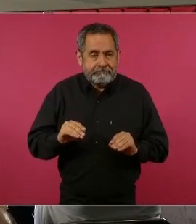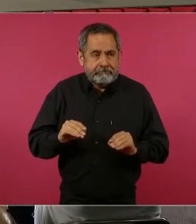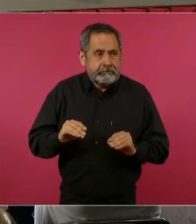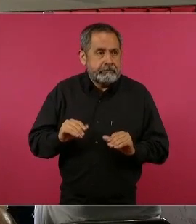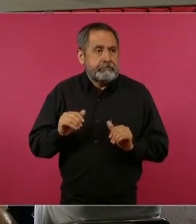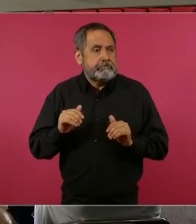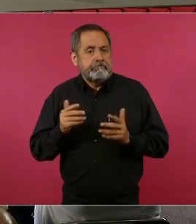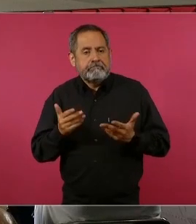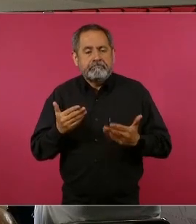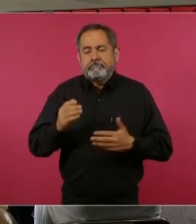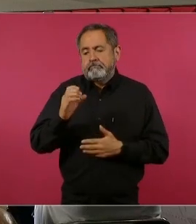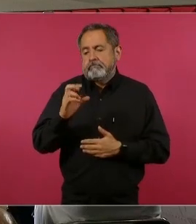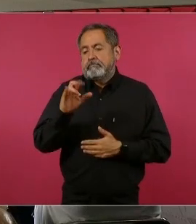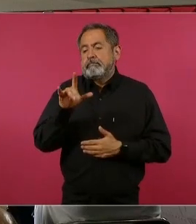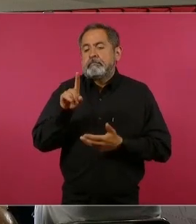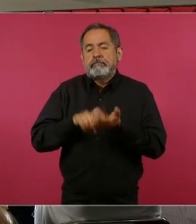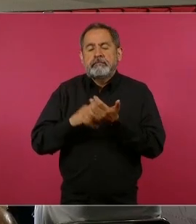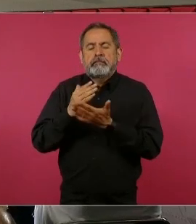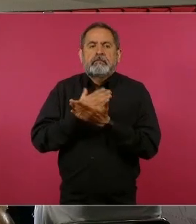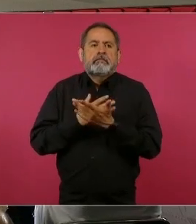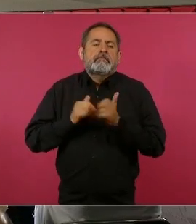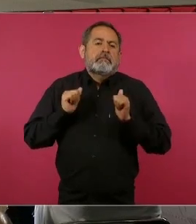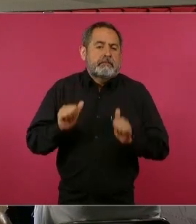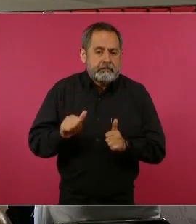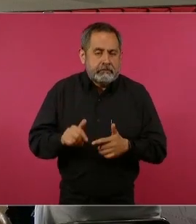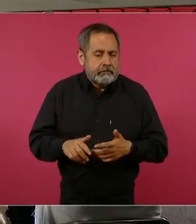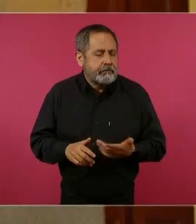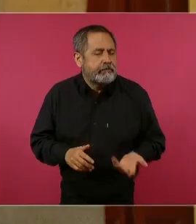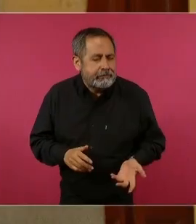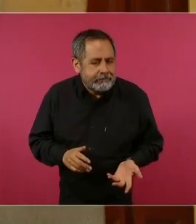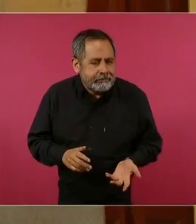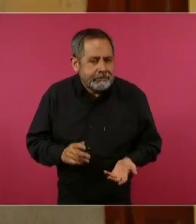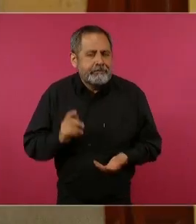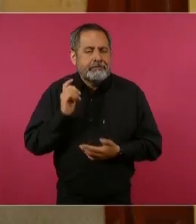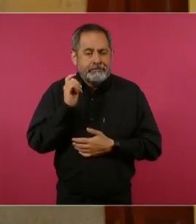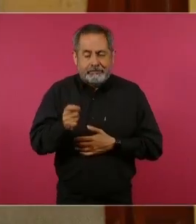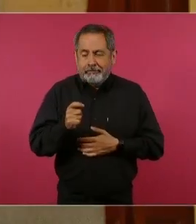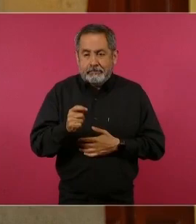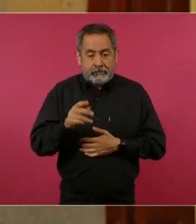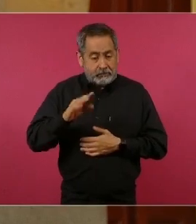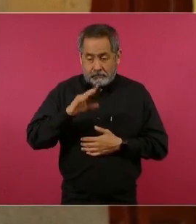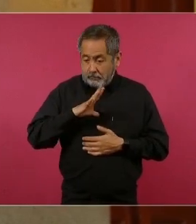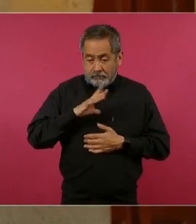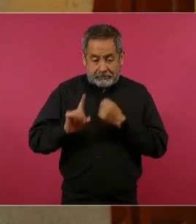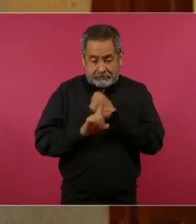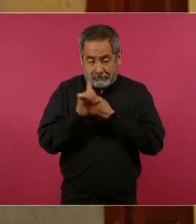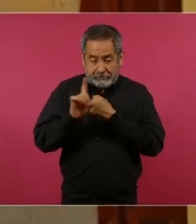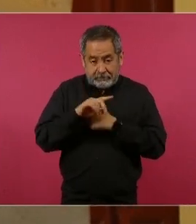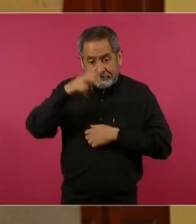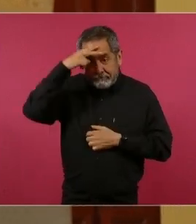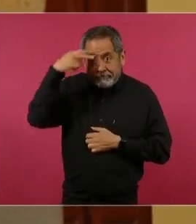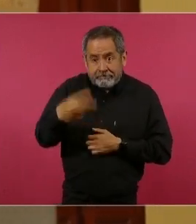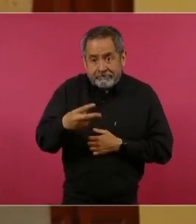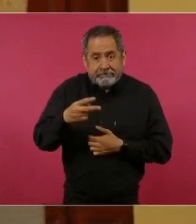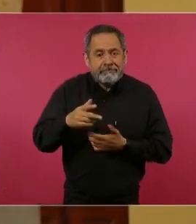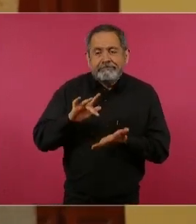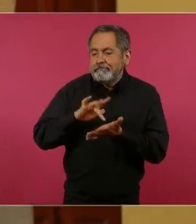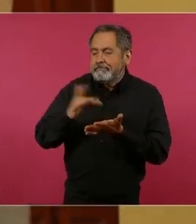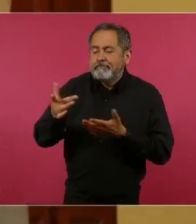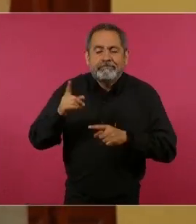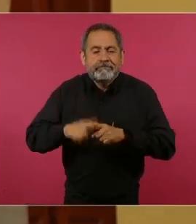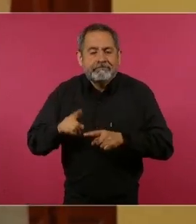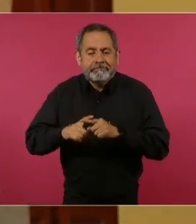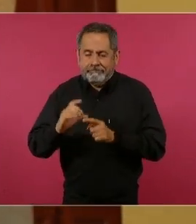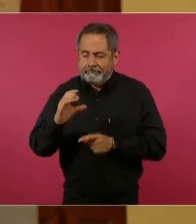sistema eléctrico español. Lo que queremos destacar con esto es que no hay una crisis de energía en México gracias a la CFE. Como se ha